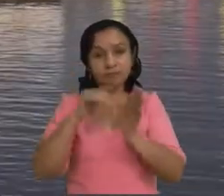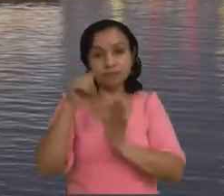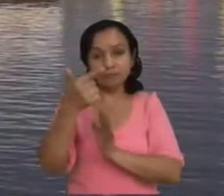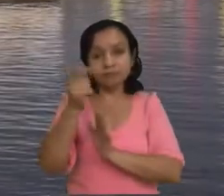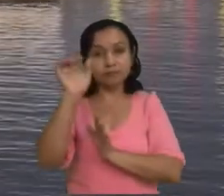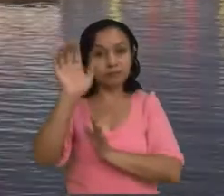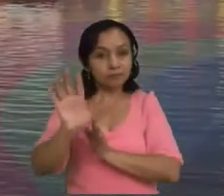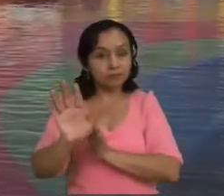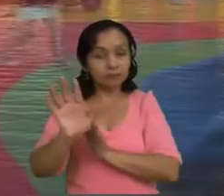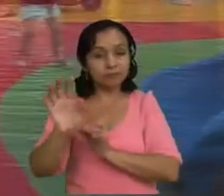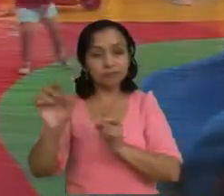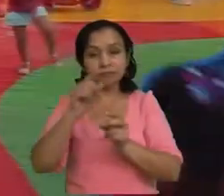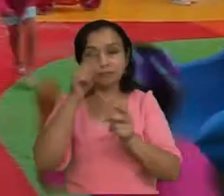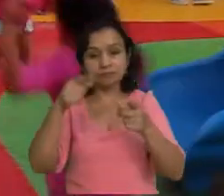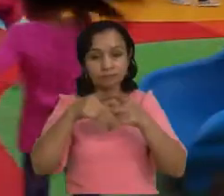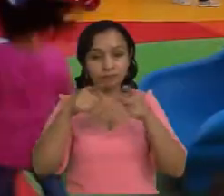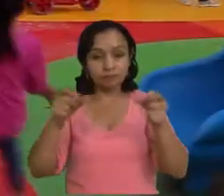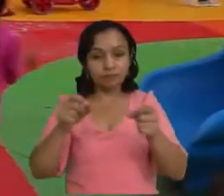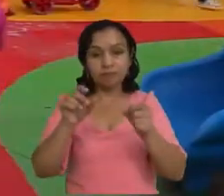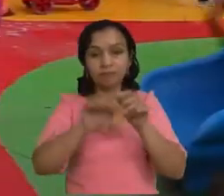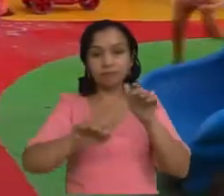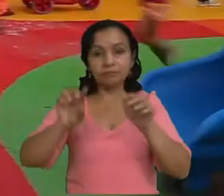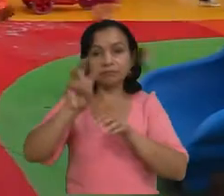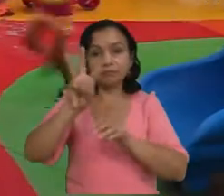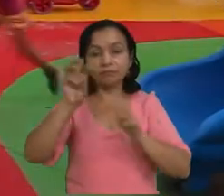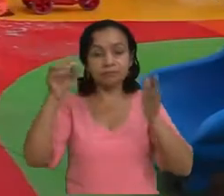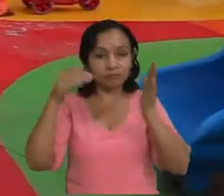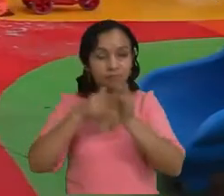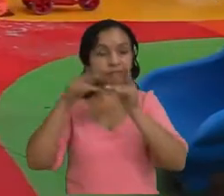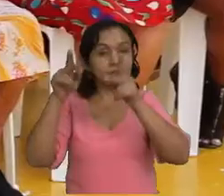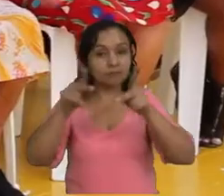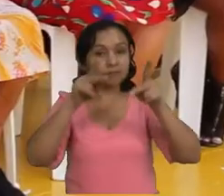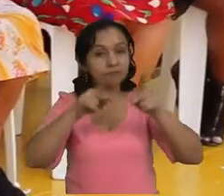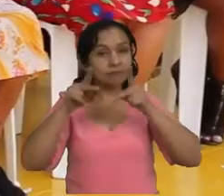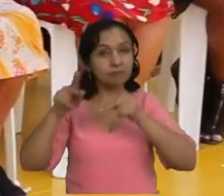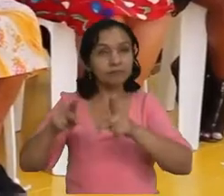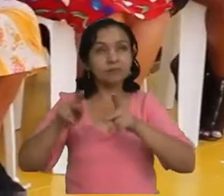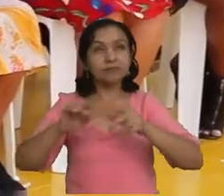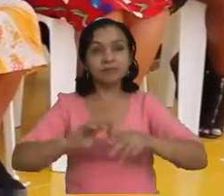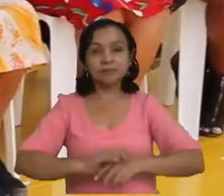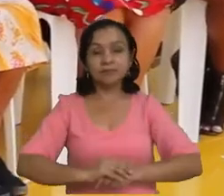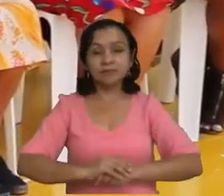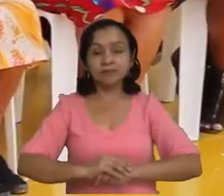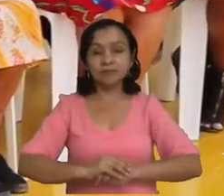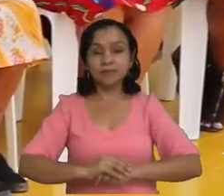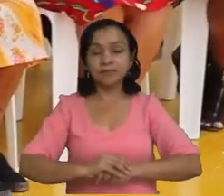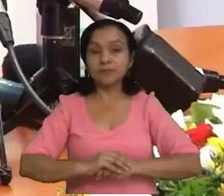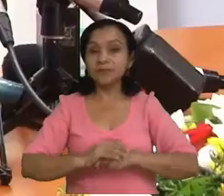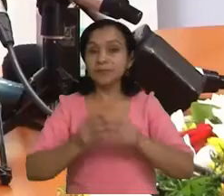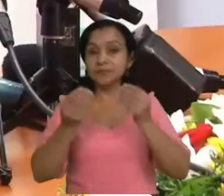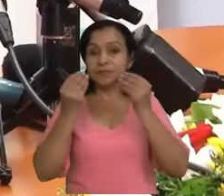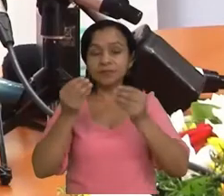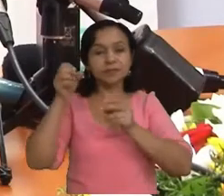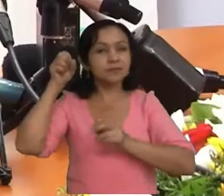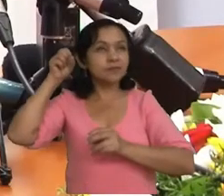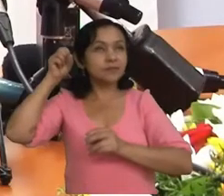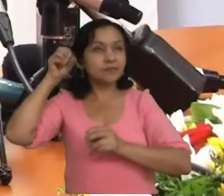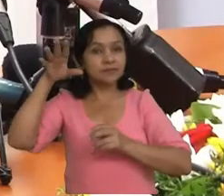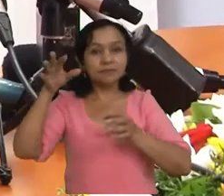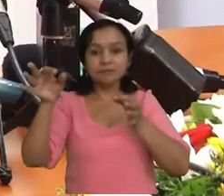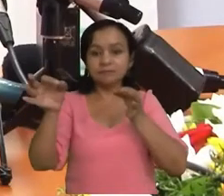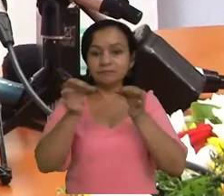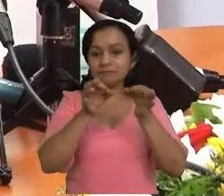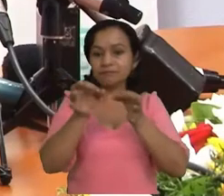9,975 y el de Managua más de 30,000 personas. El movimiento de los turistas en la isla de